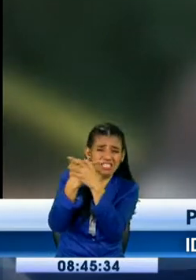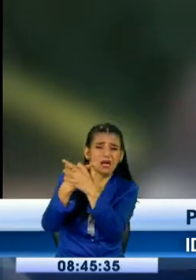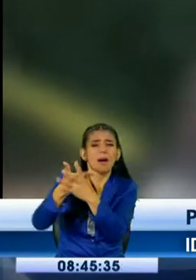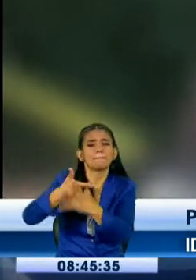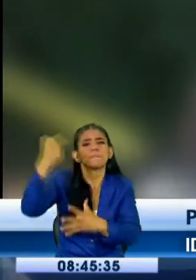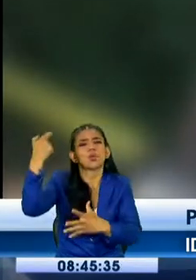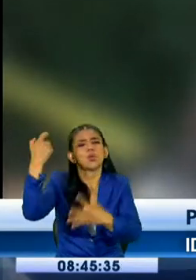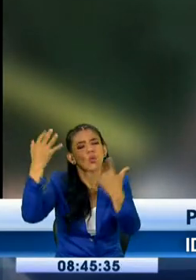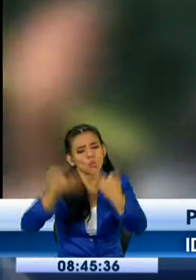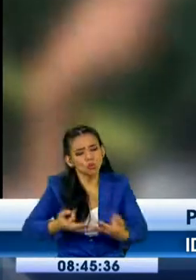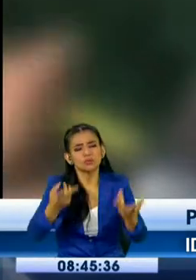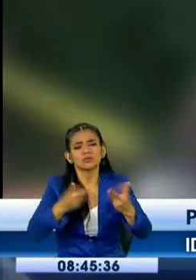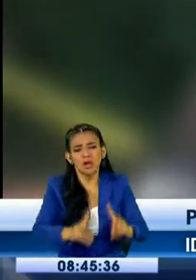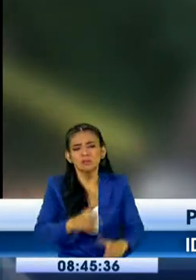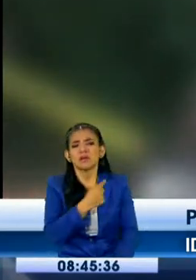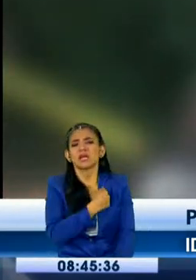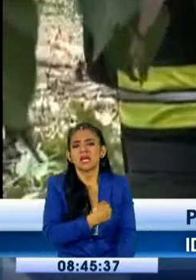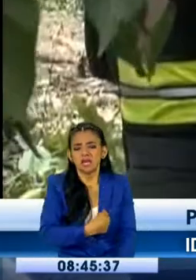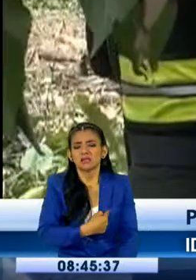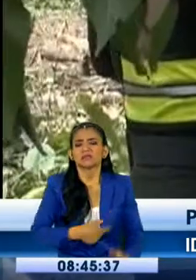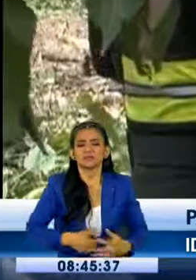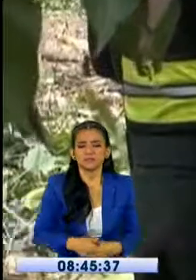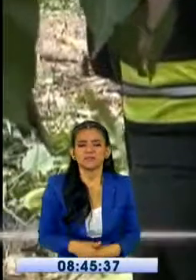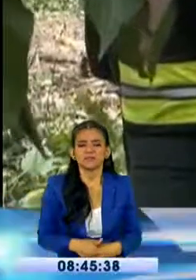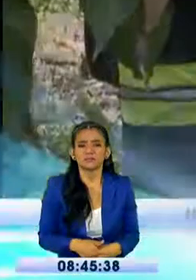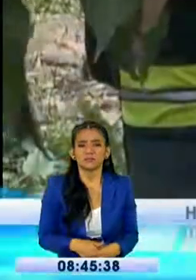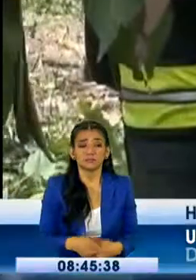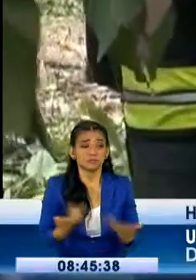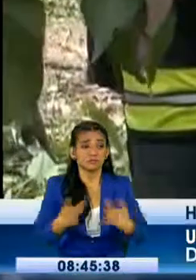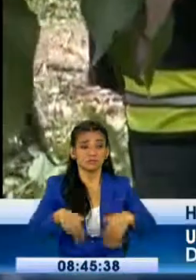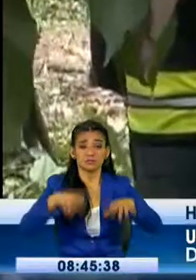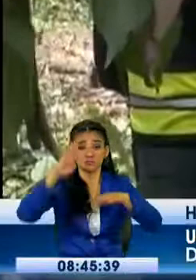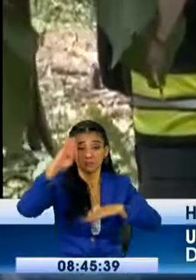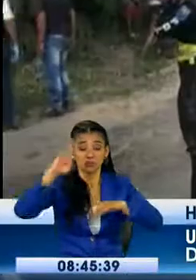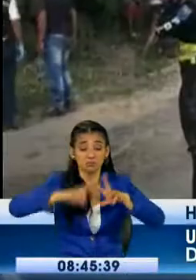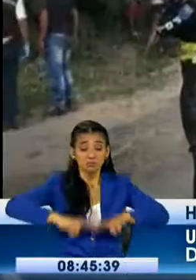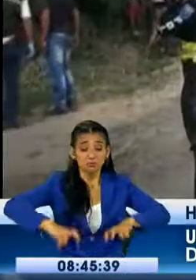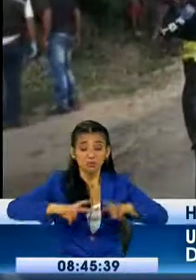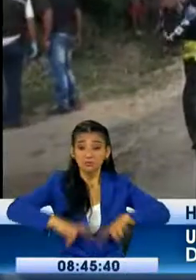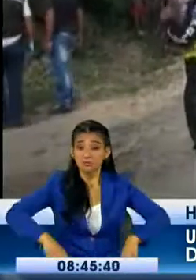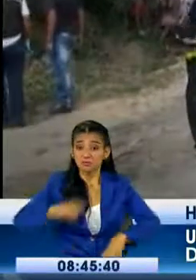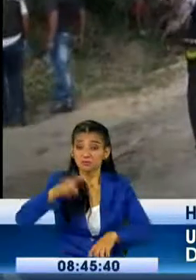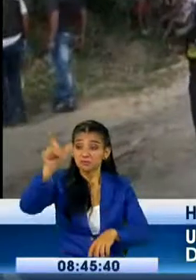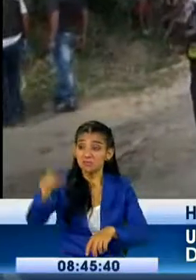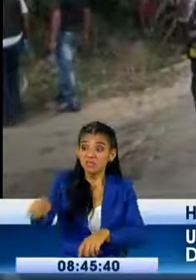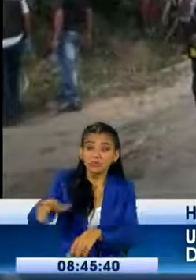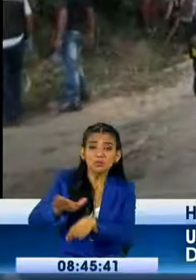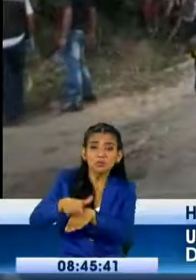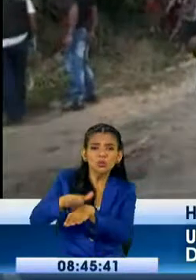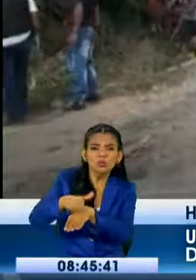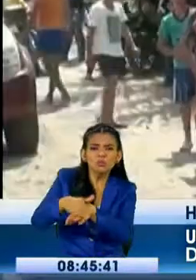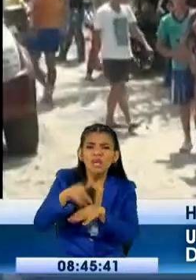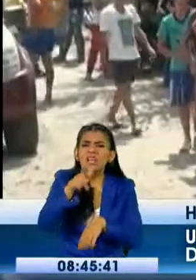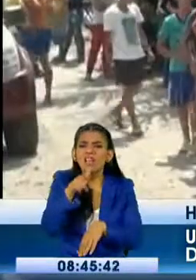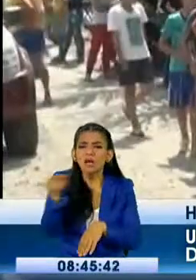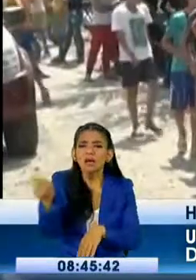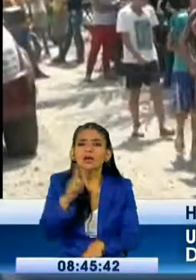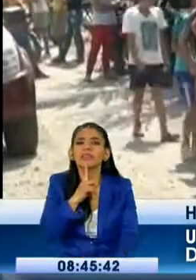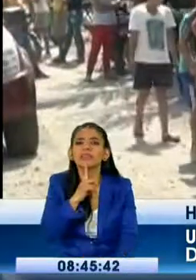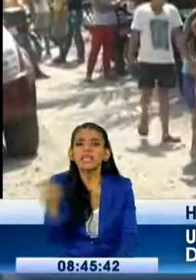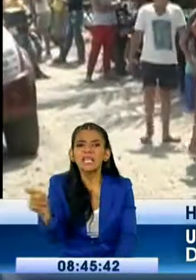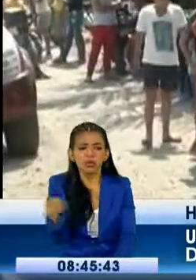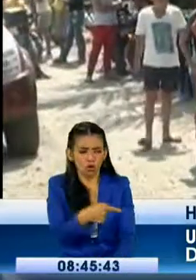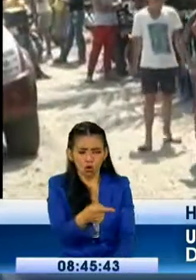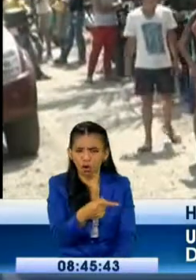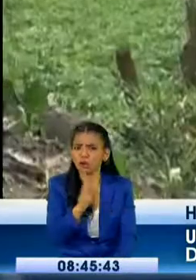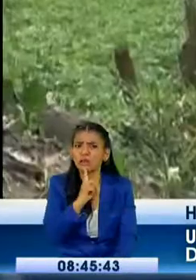le lanzó el tiro también y le dio en el ojo. De acuerdo a las primeras investigaciones, el autor material de este hecho de sangre sería el propio tío